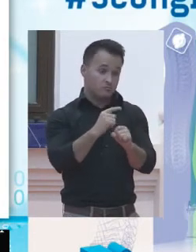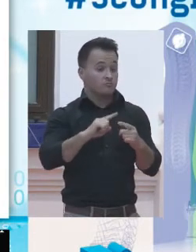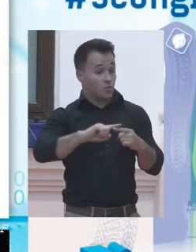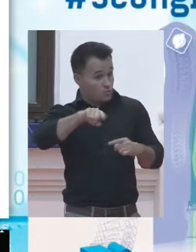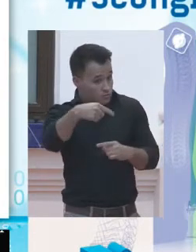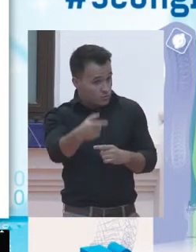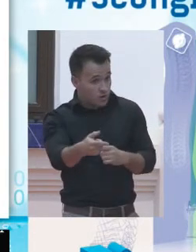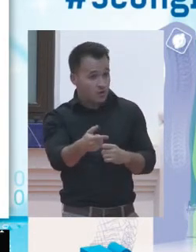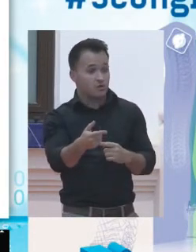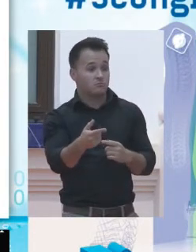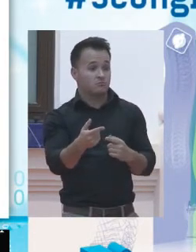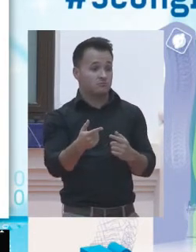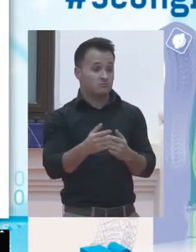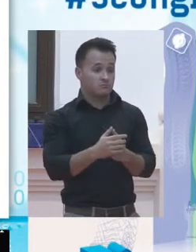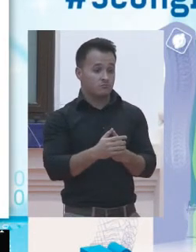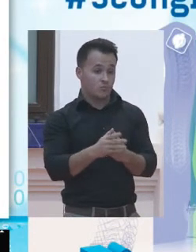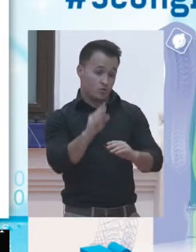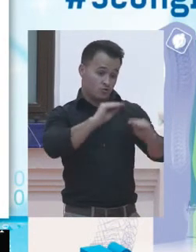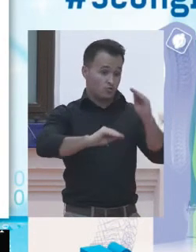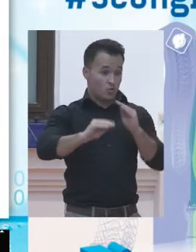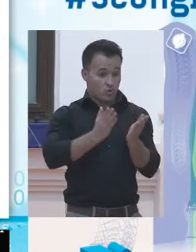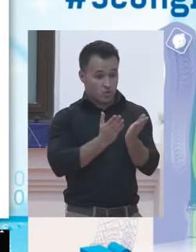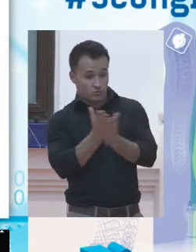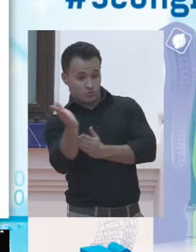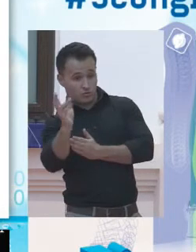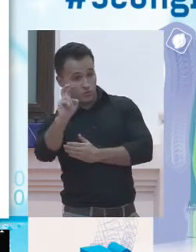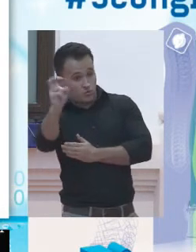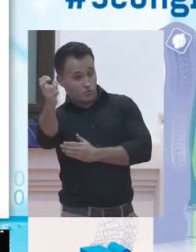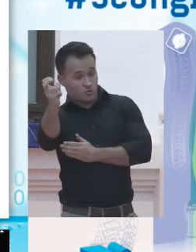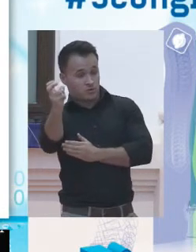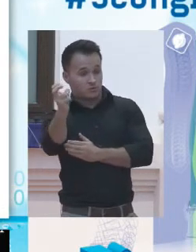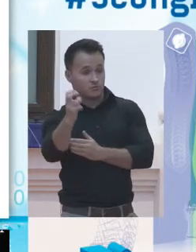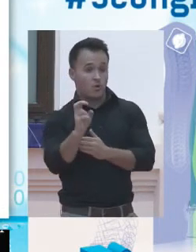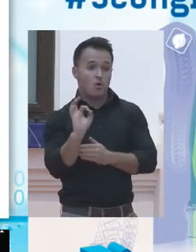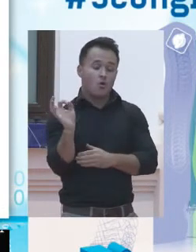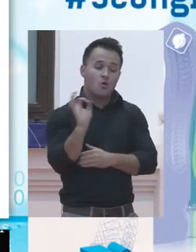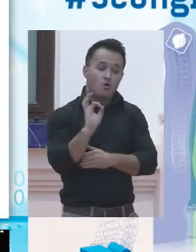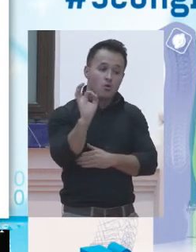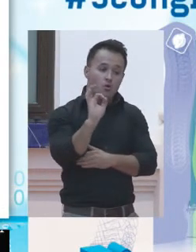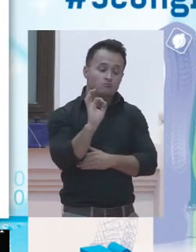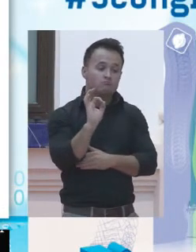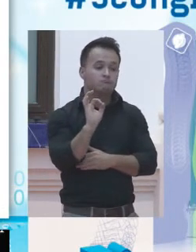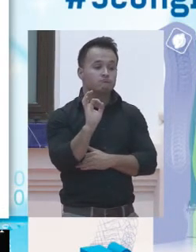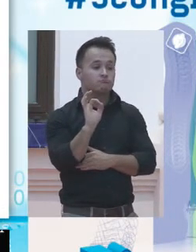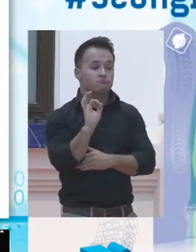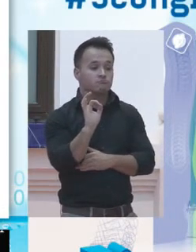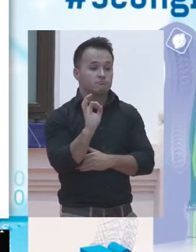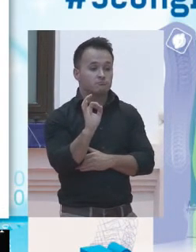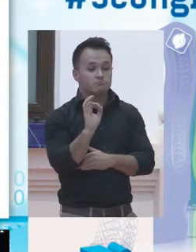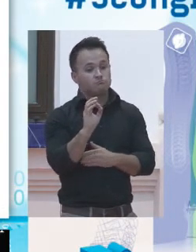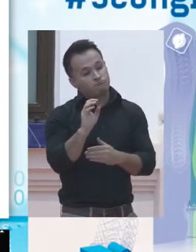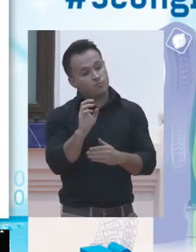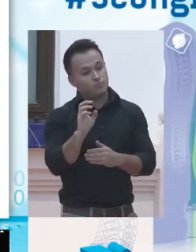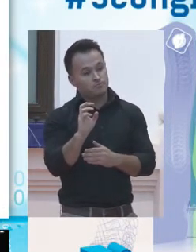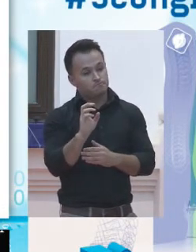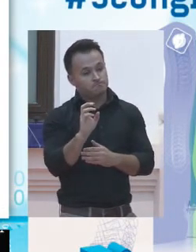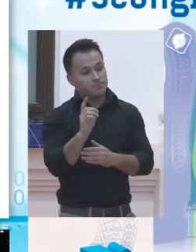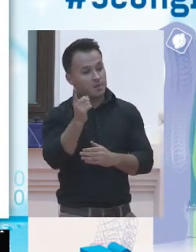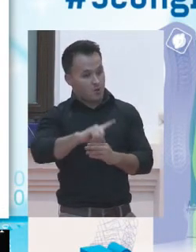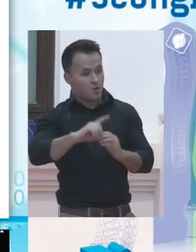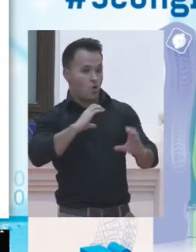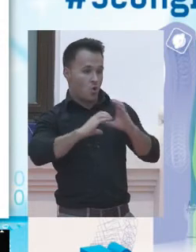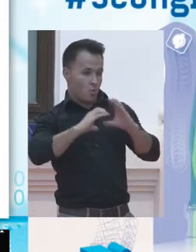a soslayarlos o buscar maneras alternativas de hacerlo, o bien mediante la incorporación de